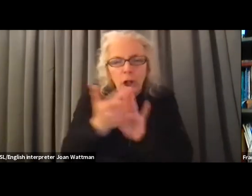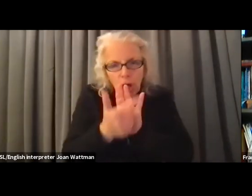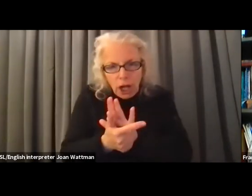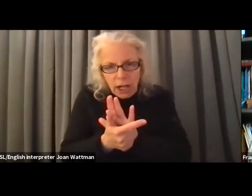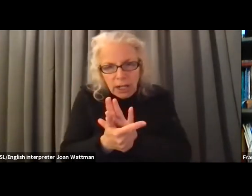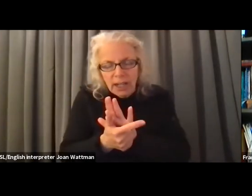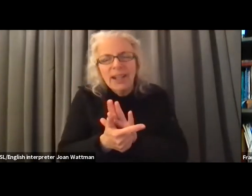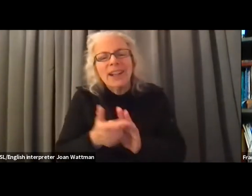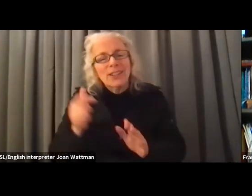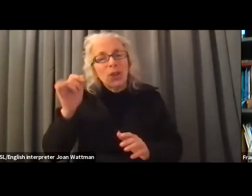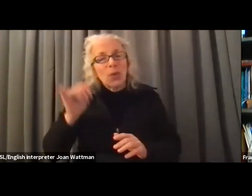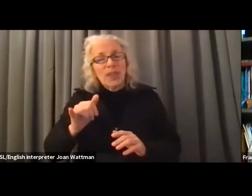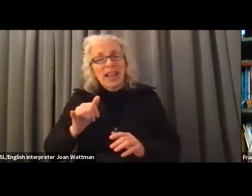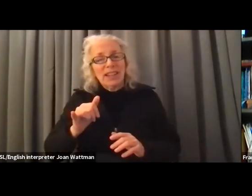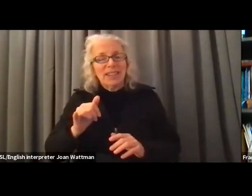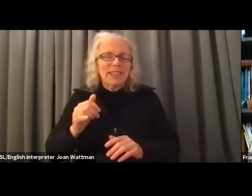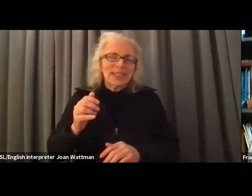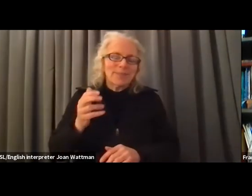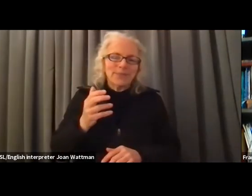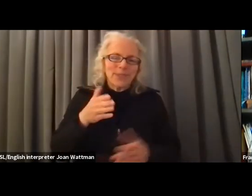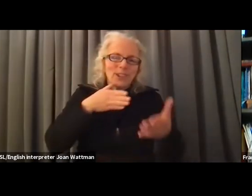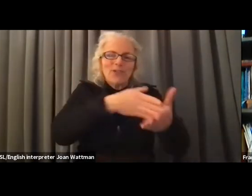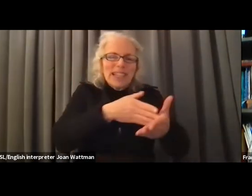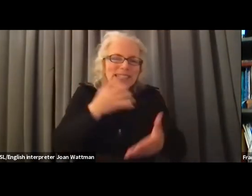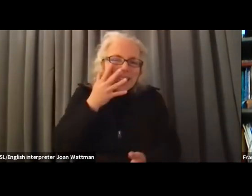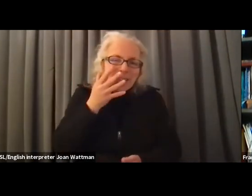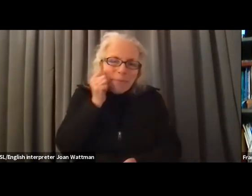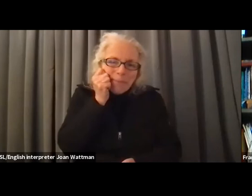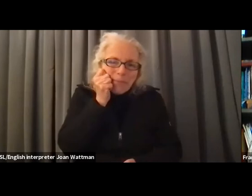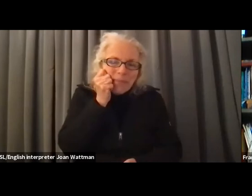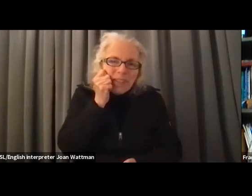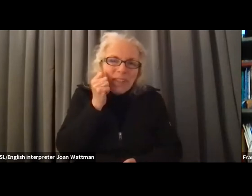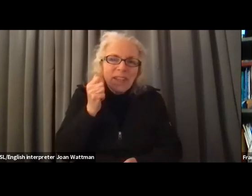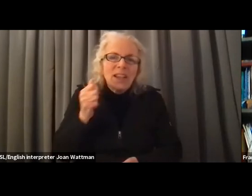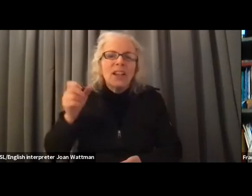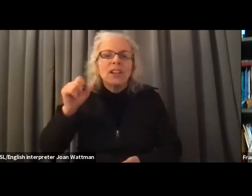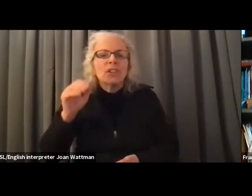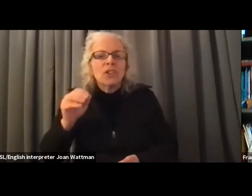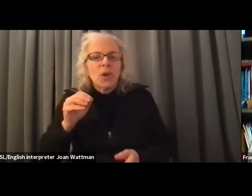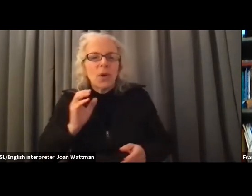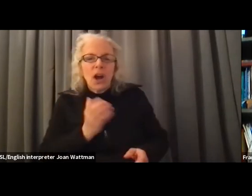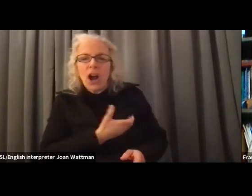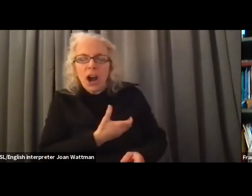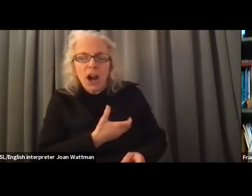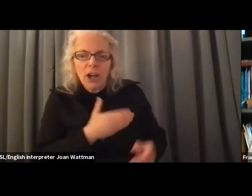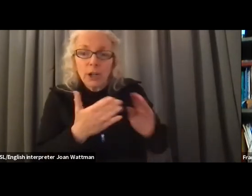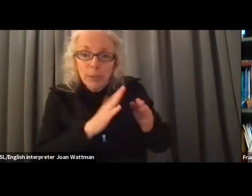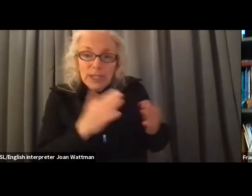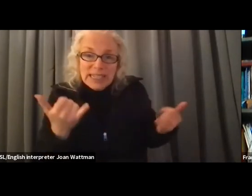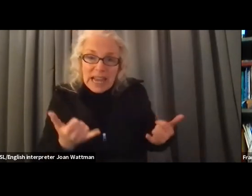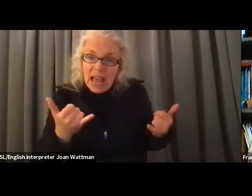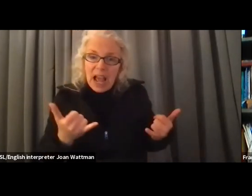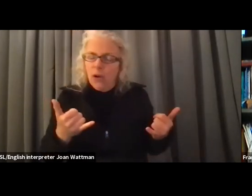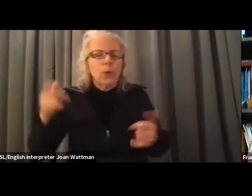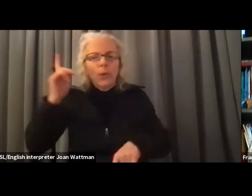las condiciones de expropiación de nuestra dignidad, tal como lo plantea la